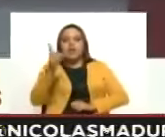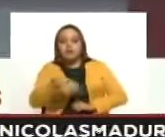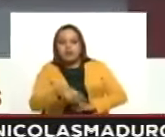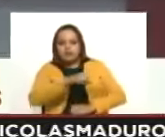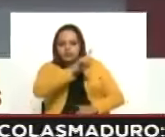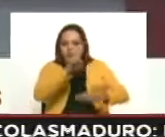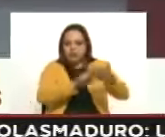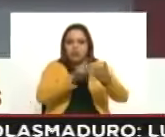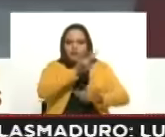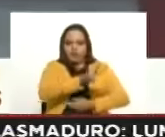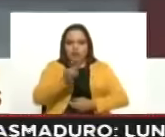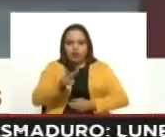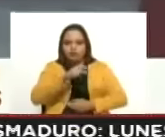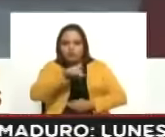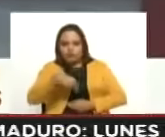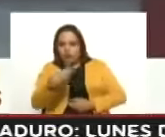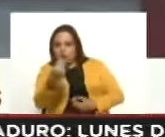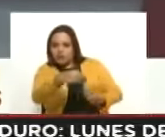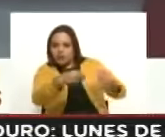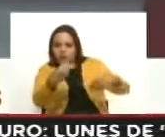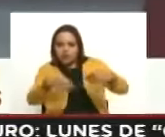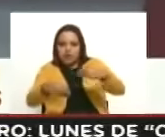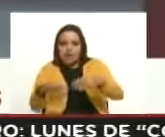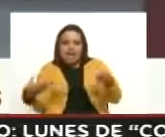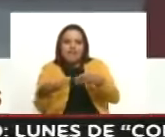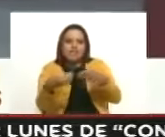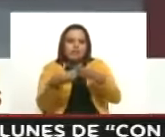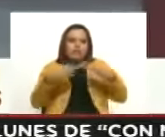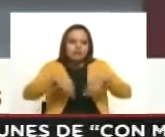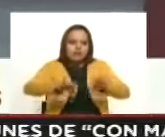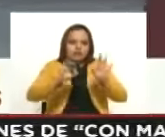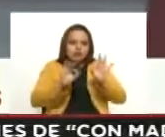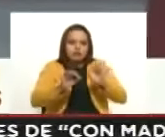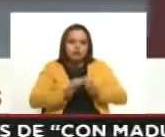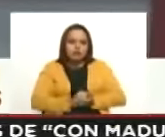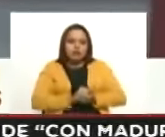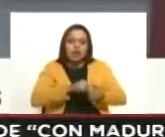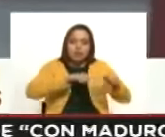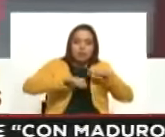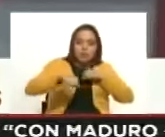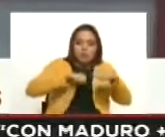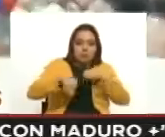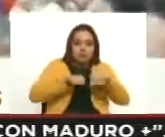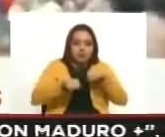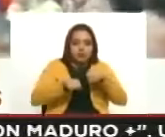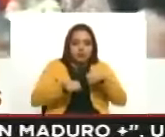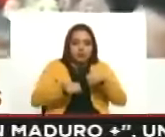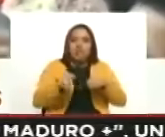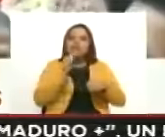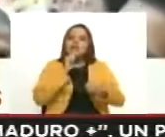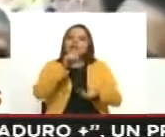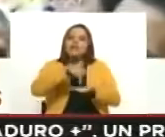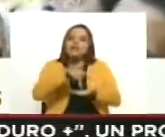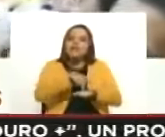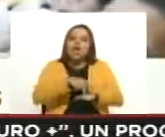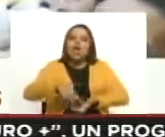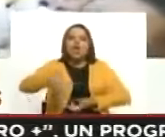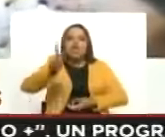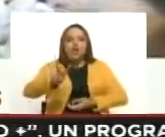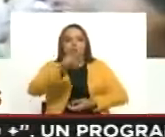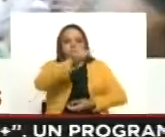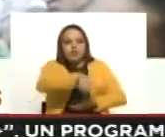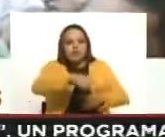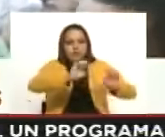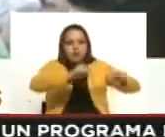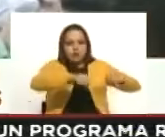22... A eso le vamos a sumar nosotros un equipo especial de movilización compuesto por al menos dos